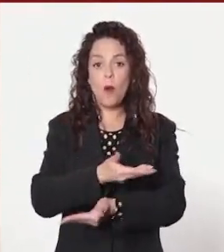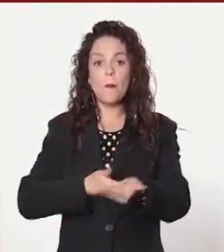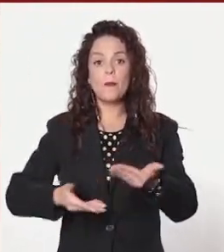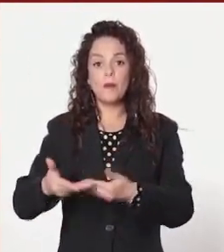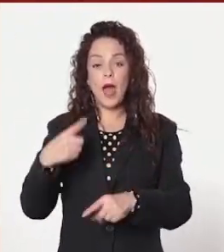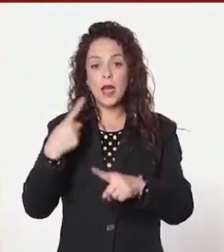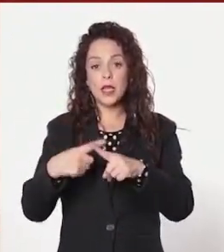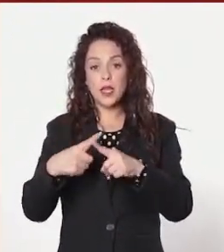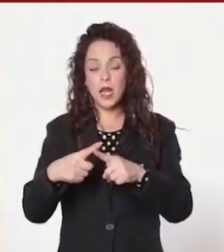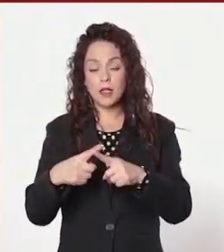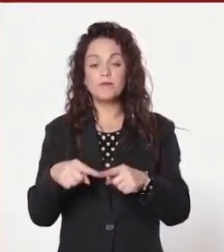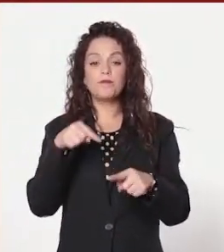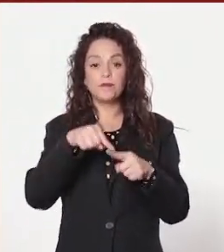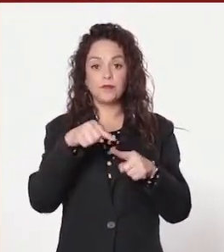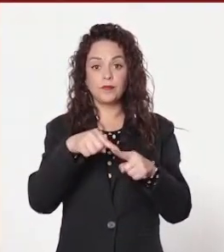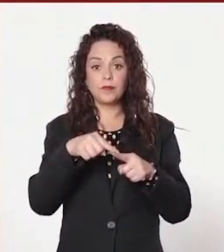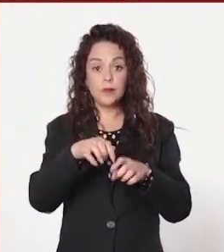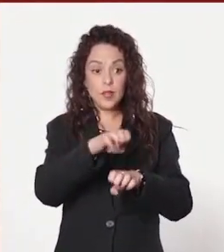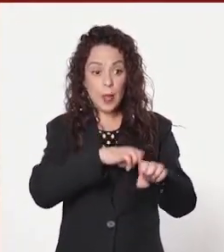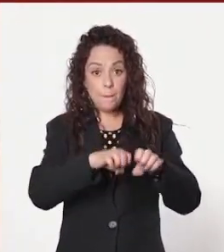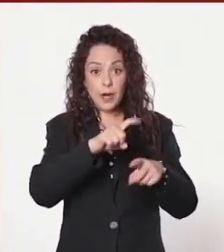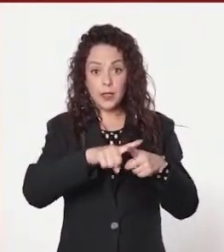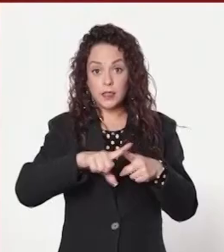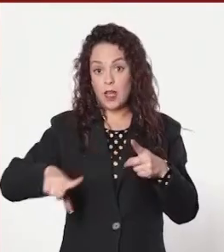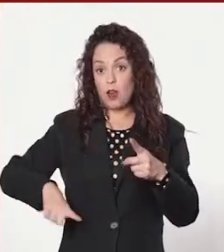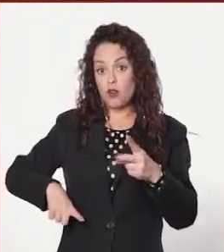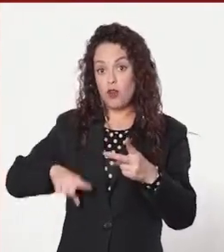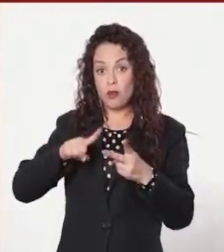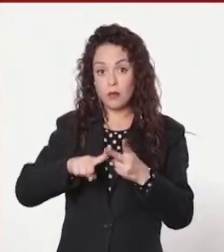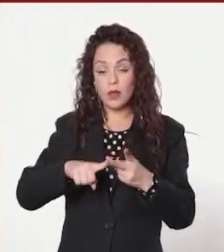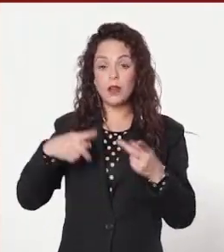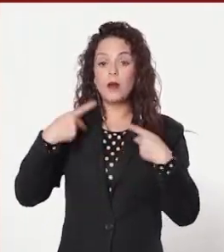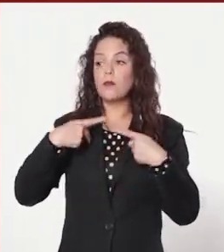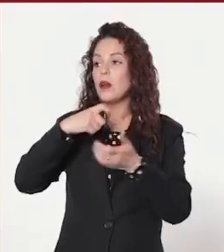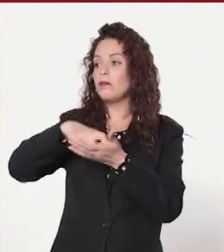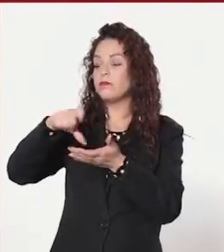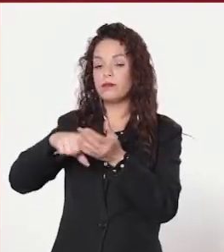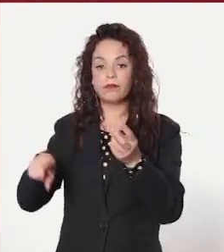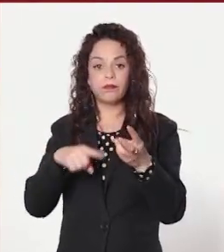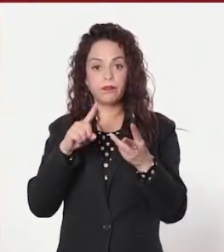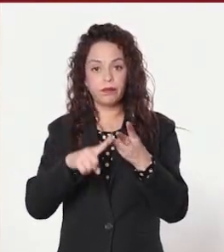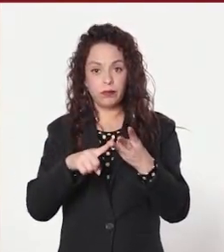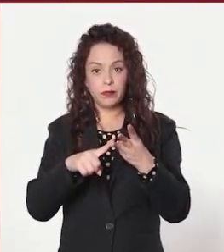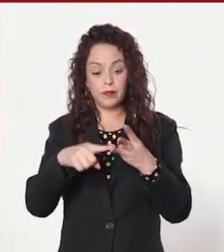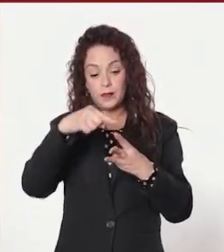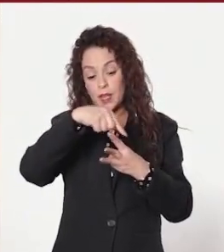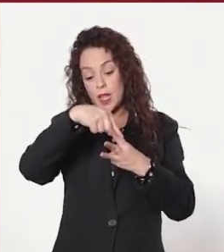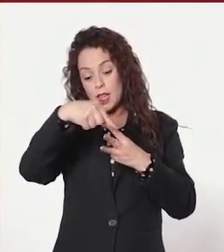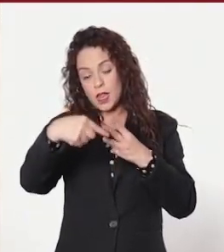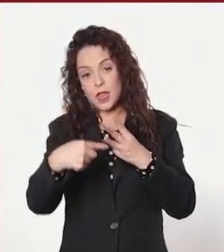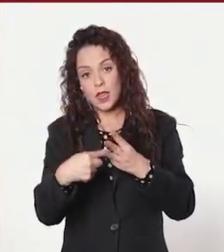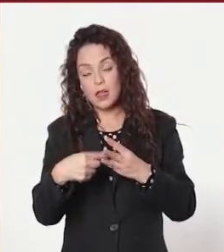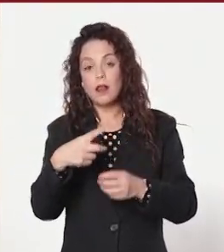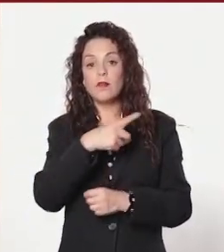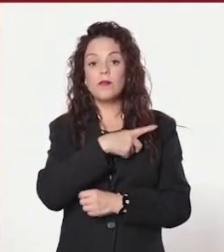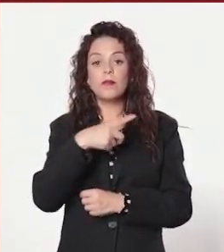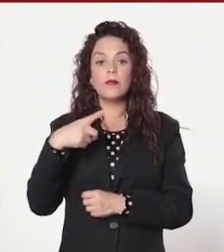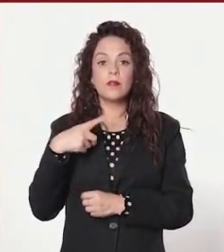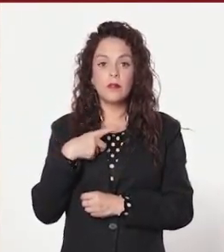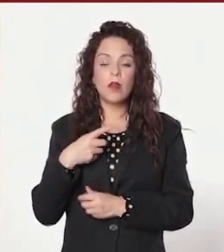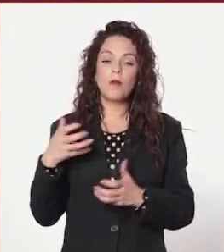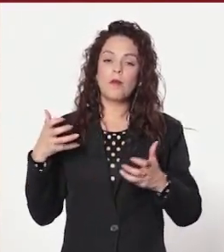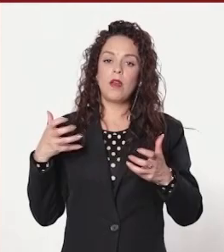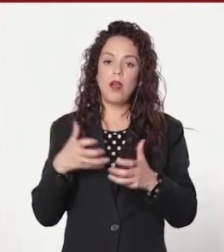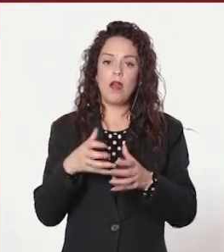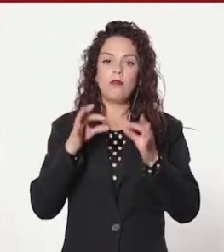industria o las empresas, el gobierno y los consumidores. Y las tres partes tenemos que hacer nuestra